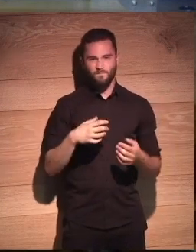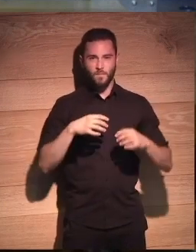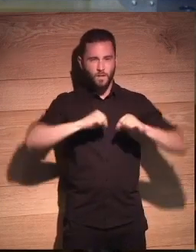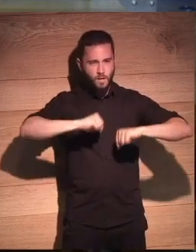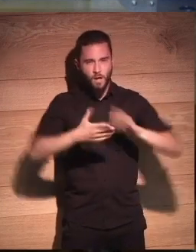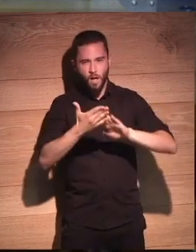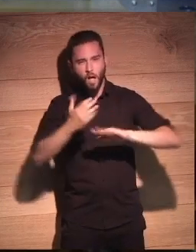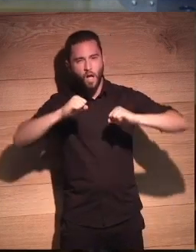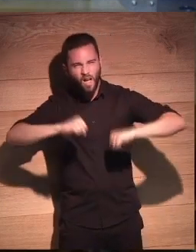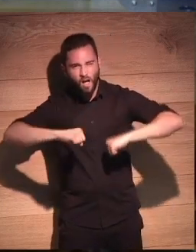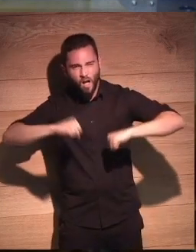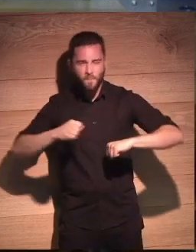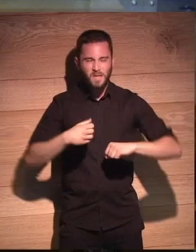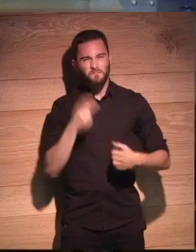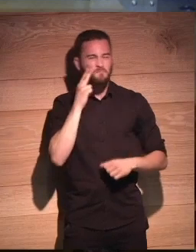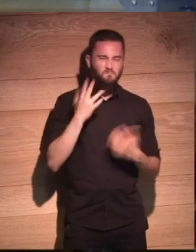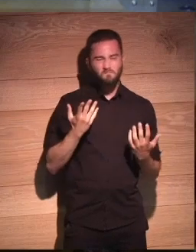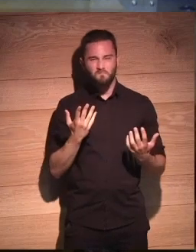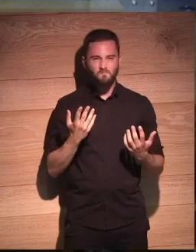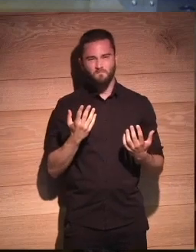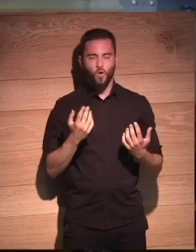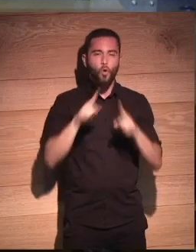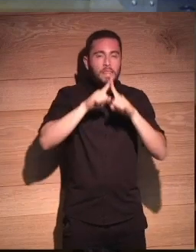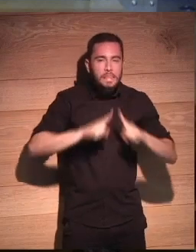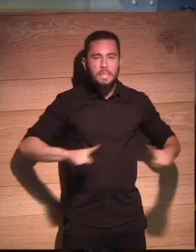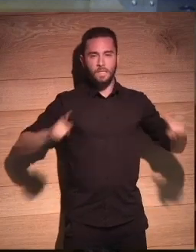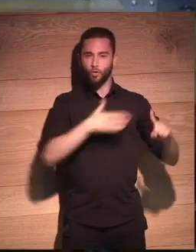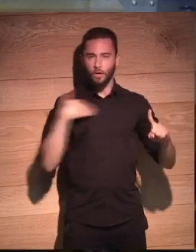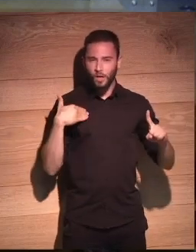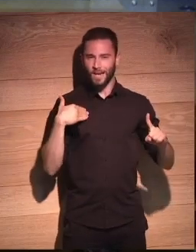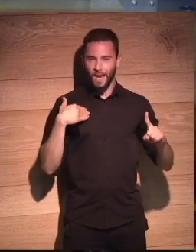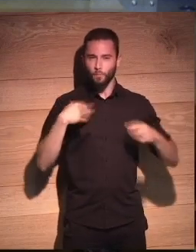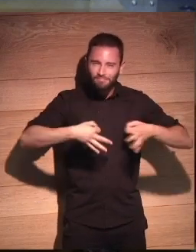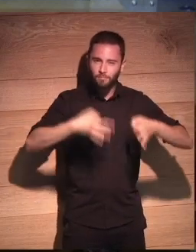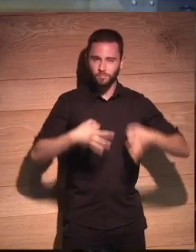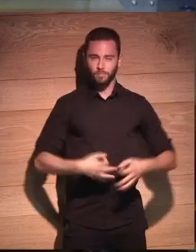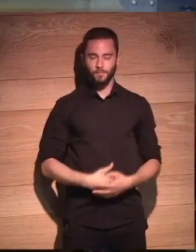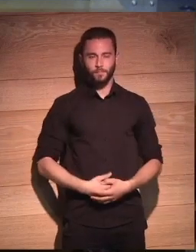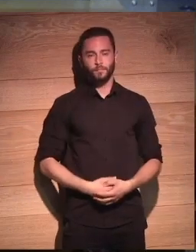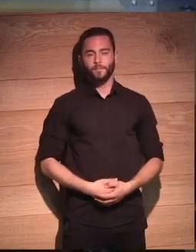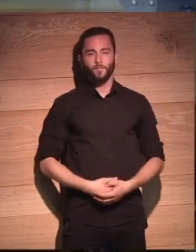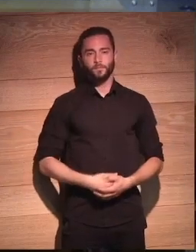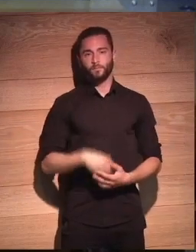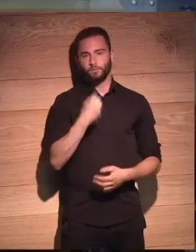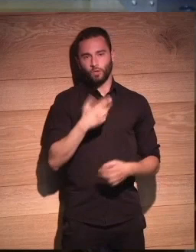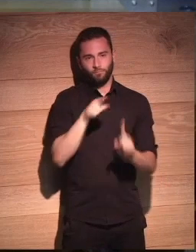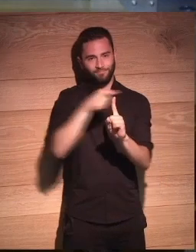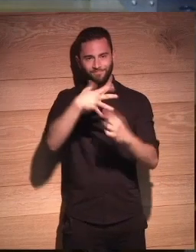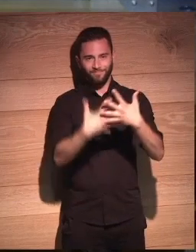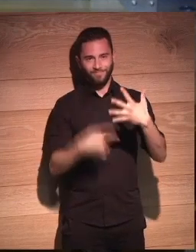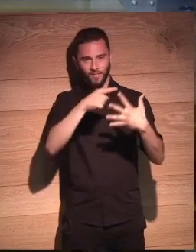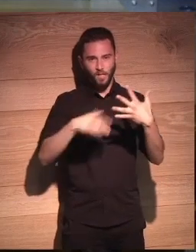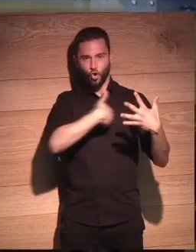decir, hacernos mayores, como que queremos disimularlo todo el rato, ¿no? Bueno, varias razones, ¿no?